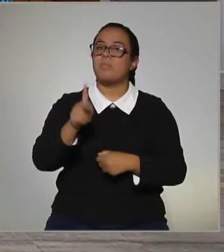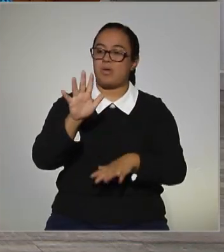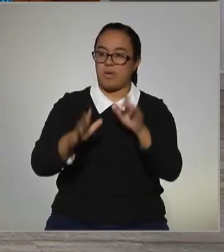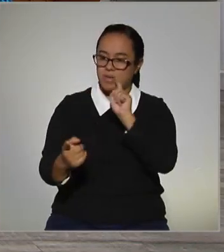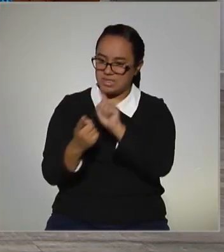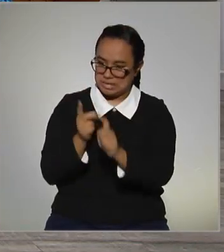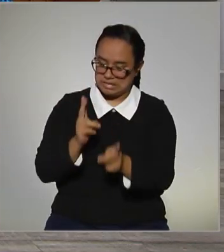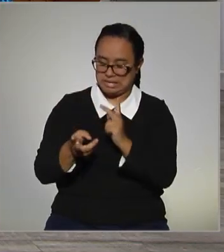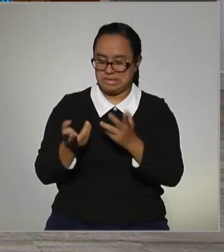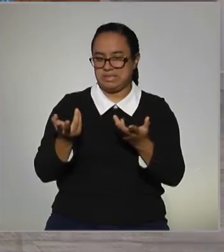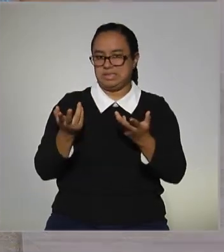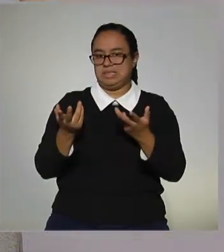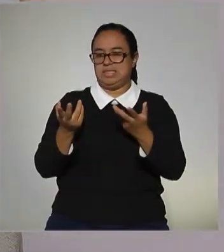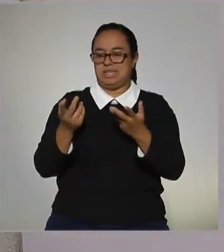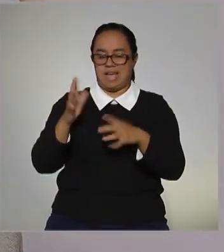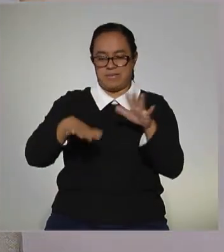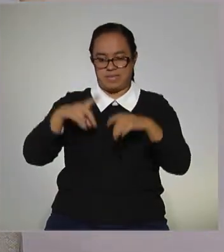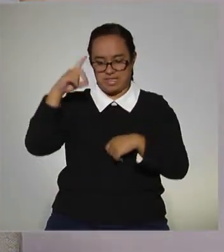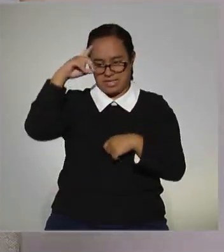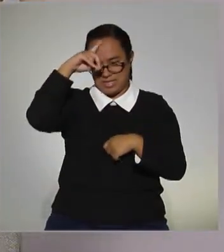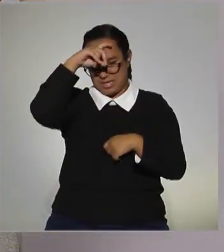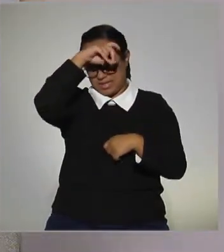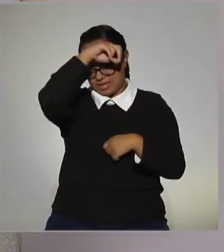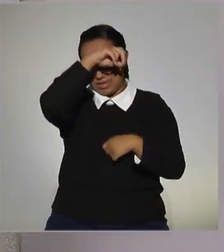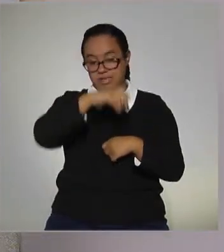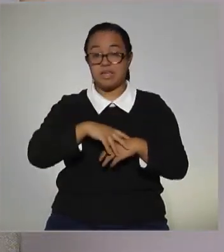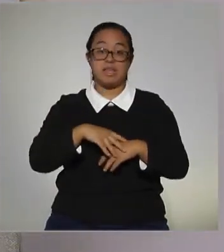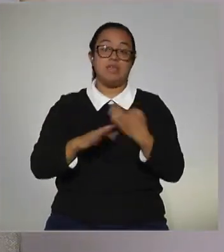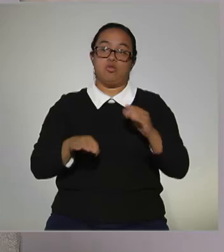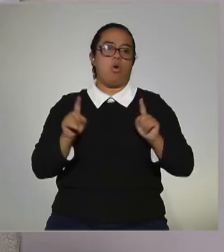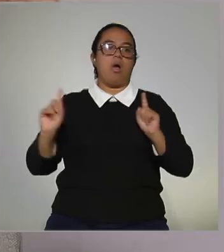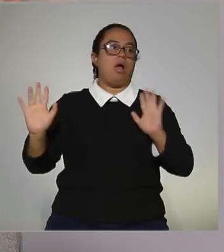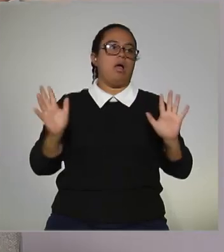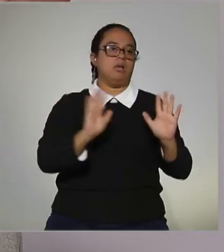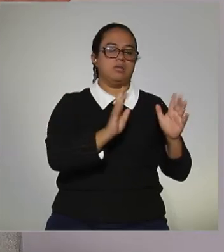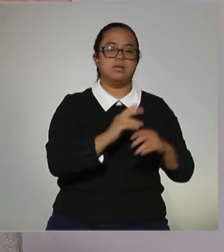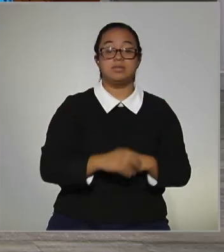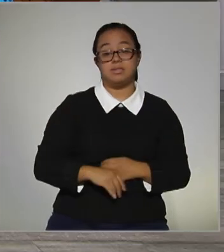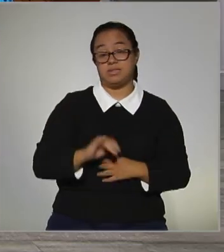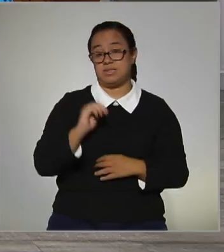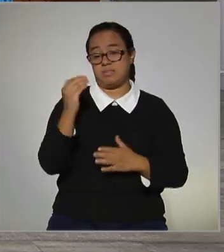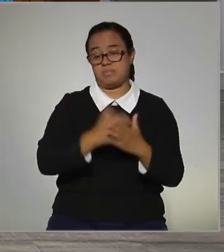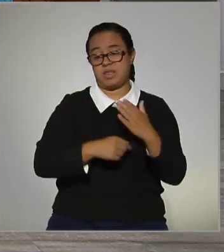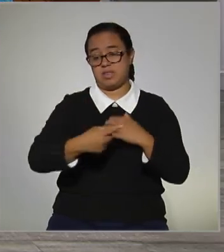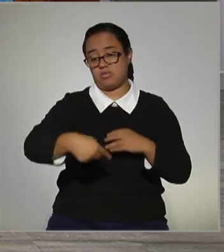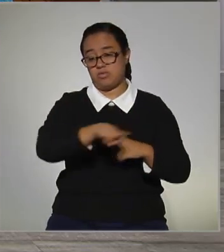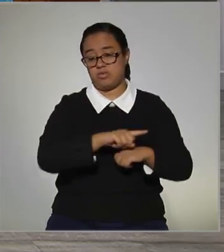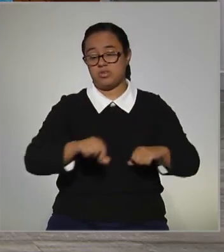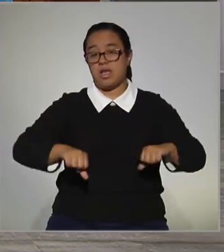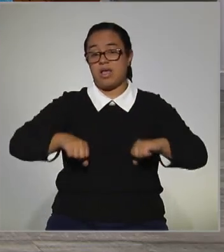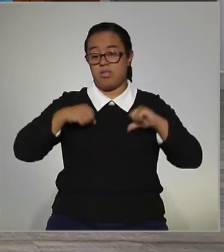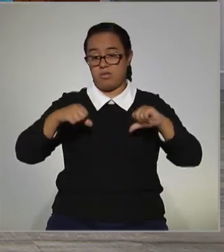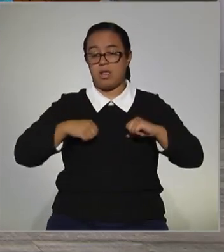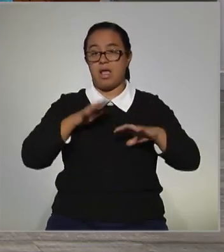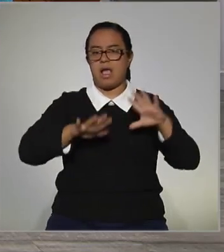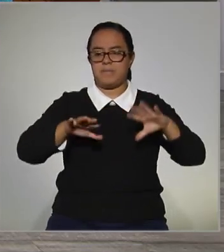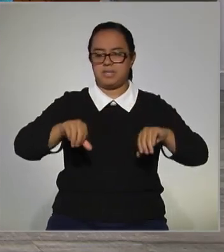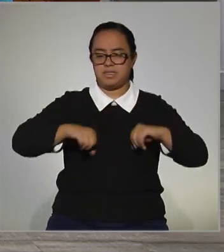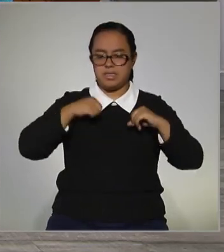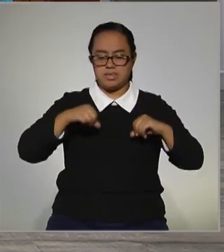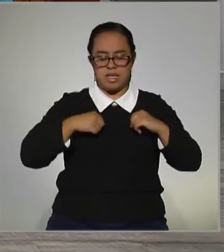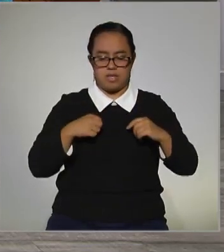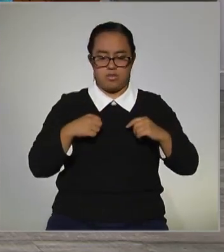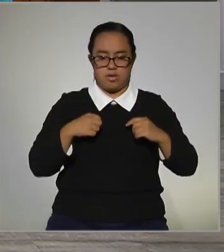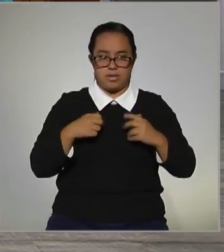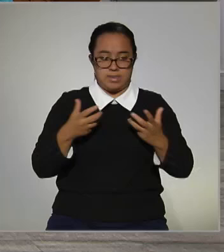incómodas, pues a nadie le gustan y todo el mundo se echa a correr. Y al adolescente menos, o sea, el adolescente habla a veces mucho más con los actos